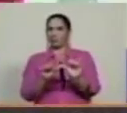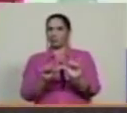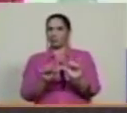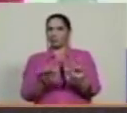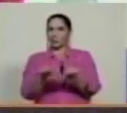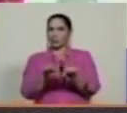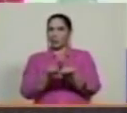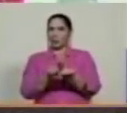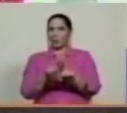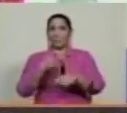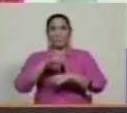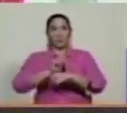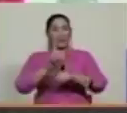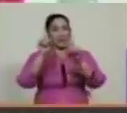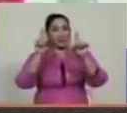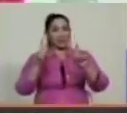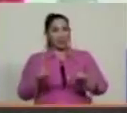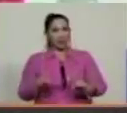¿Y el primer examen no lo hacemos?